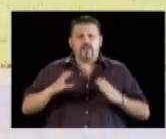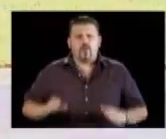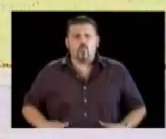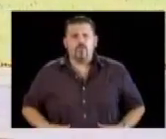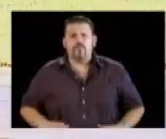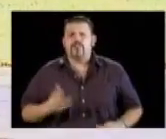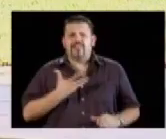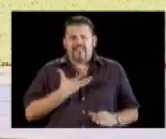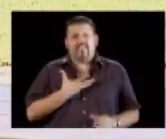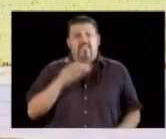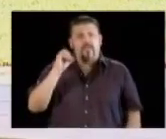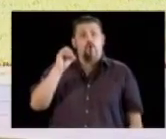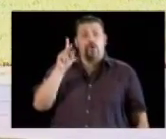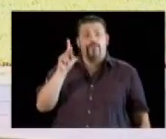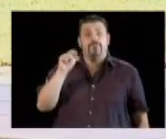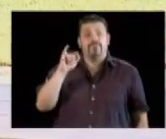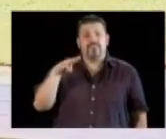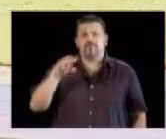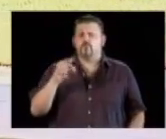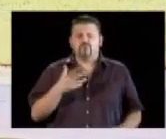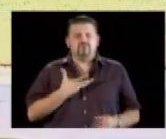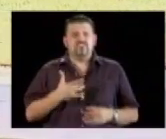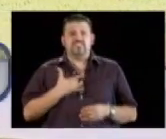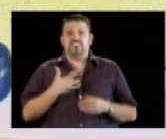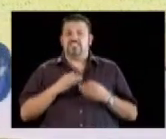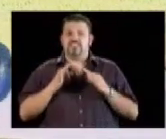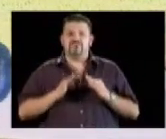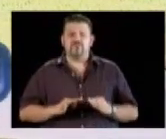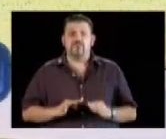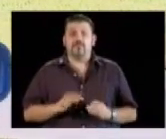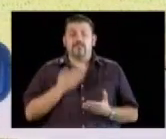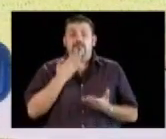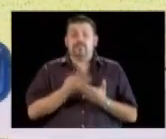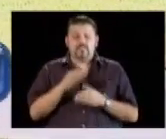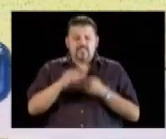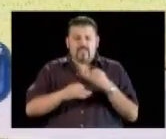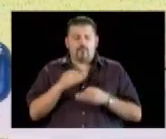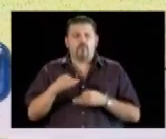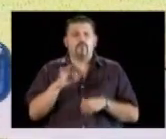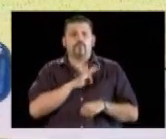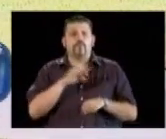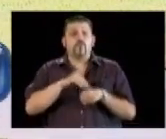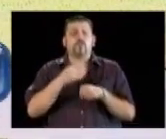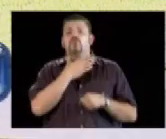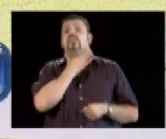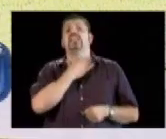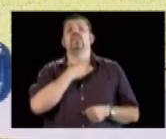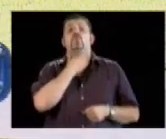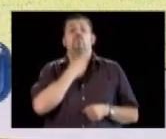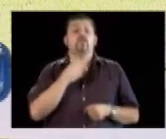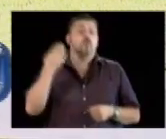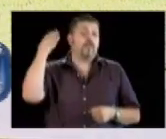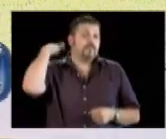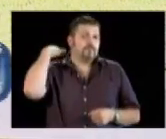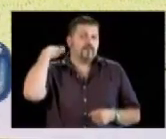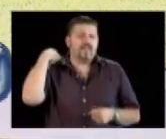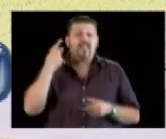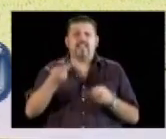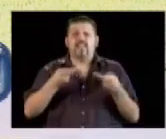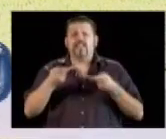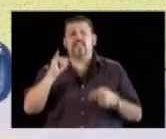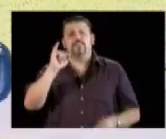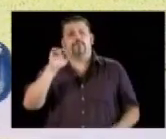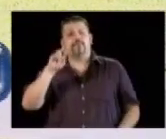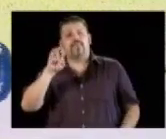tiene Optimus, relaja extraordinariamente si se la ponen, por ejemplo, en todo el cuello, la parte de la espalda, las piernas, no se diga, sobre